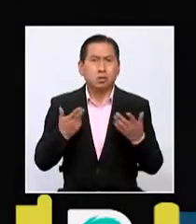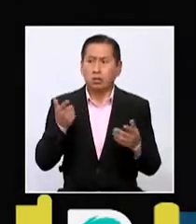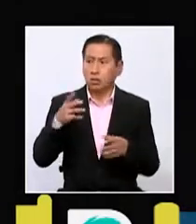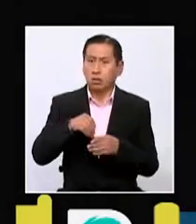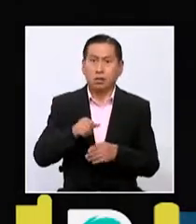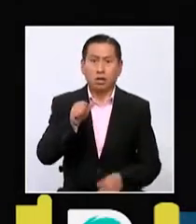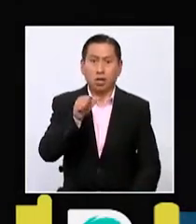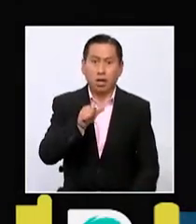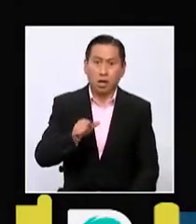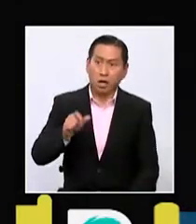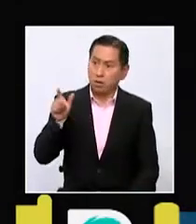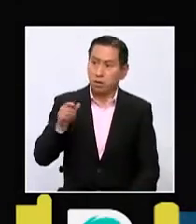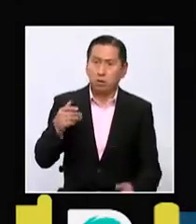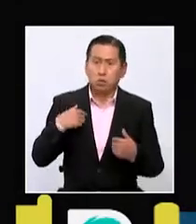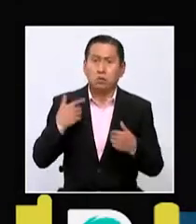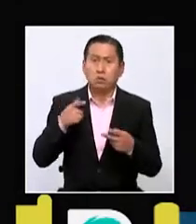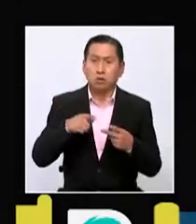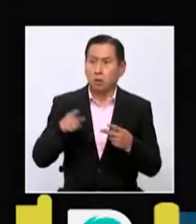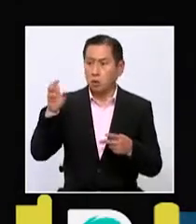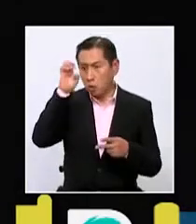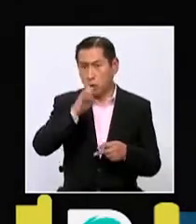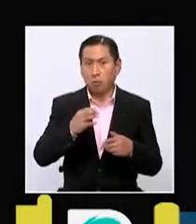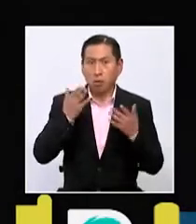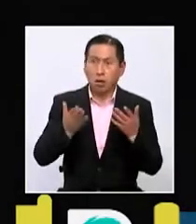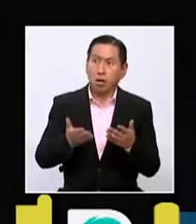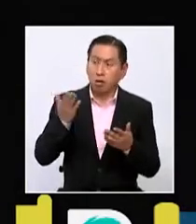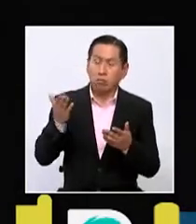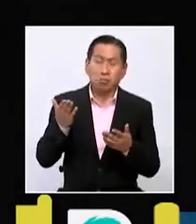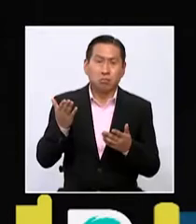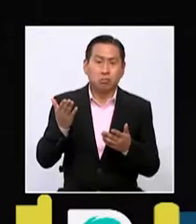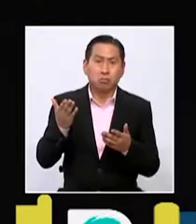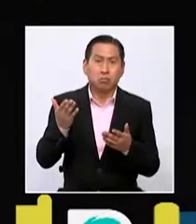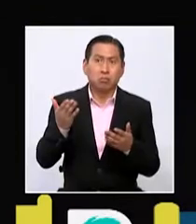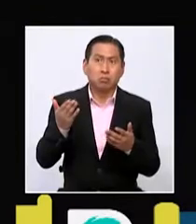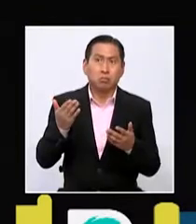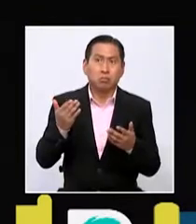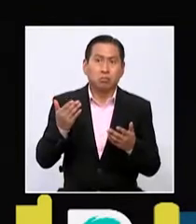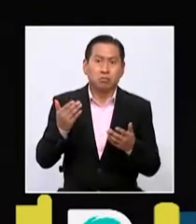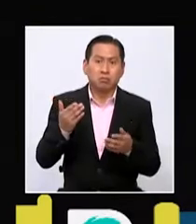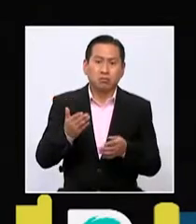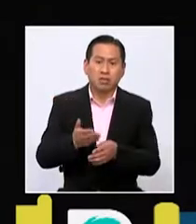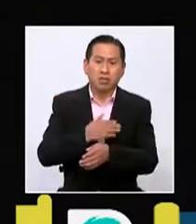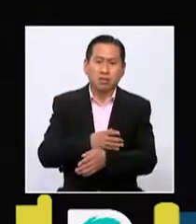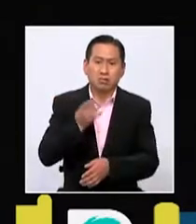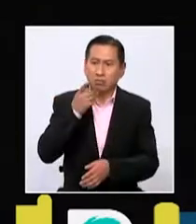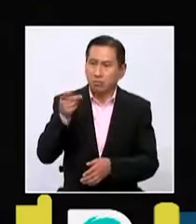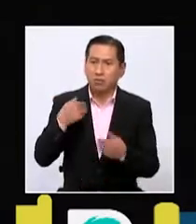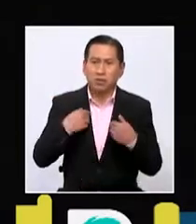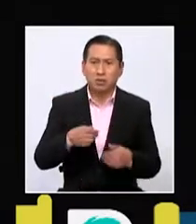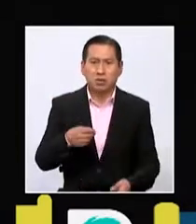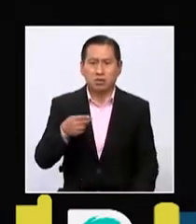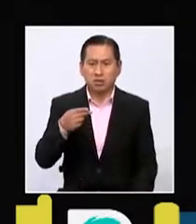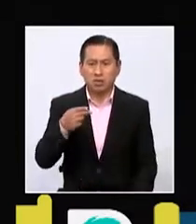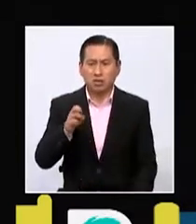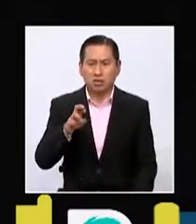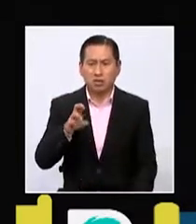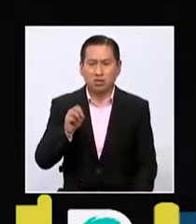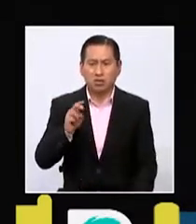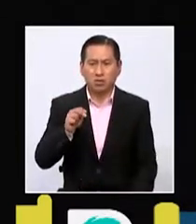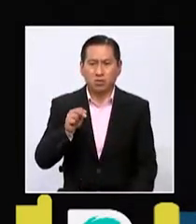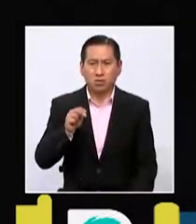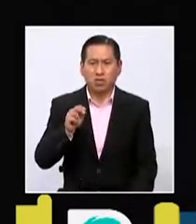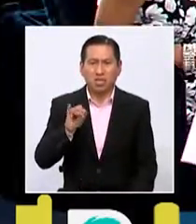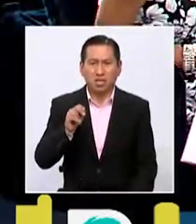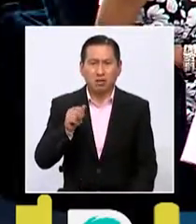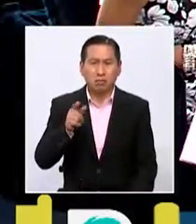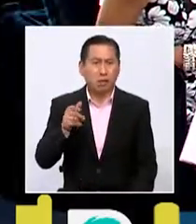con el hashish, que existe en Europa, existía antes de la cocaína con la heroína. En Asia. En Asia,